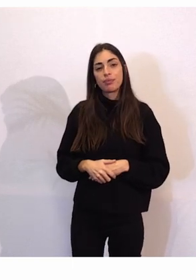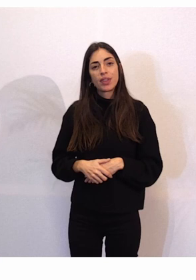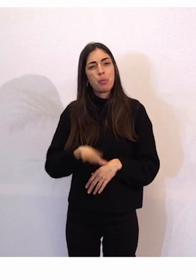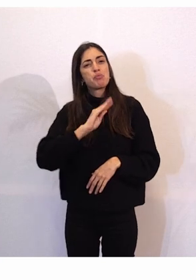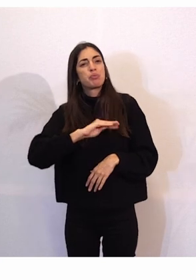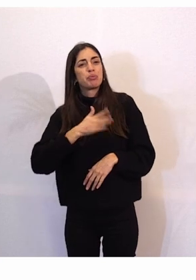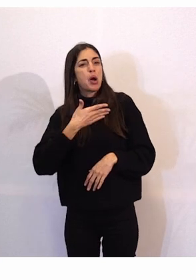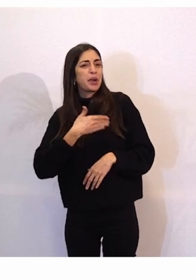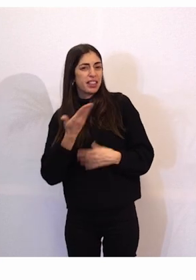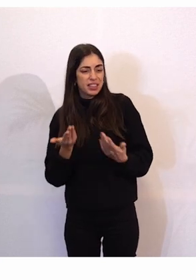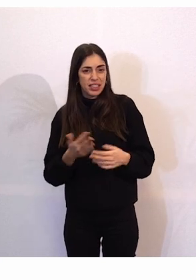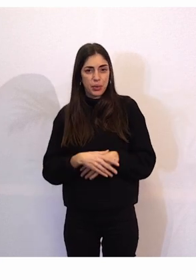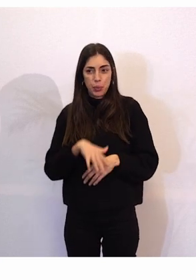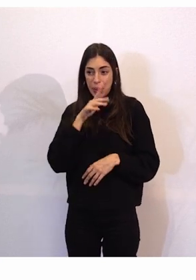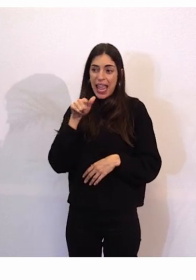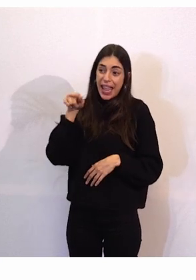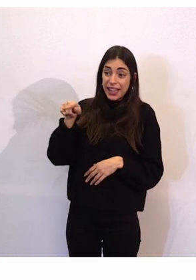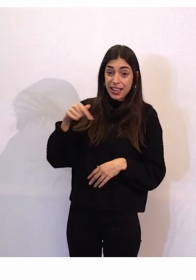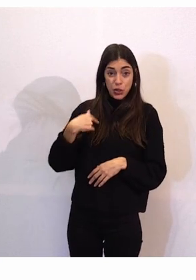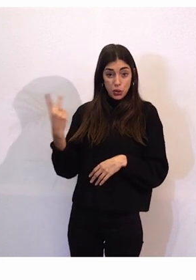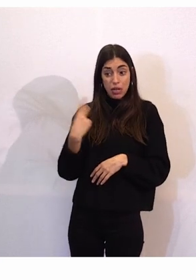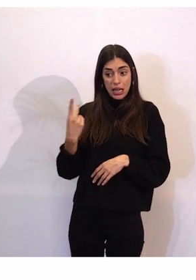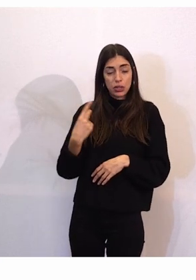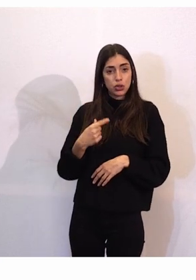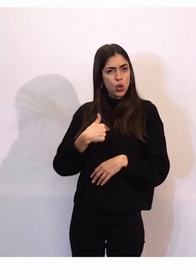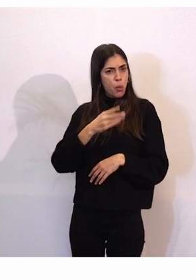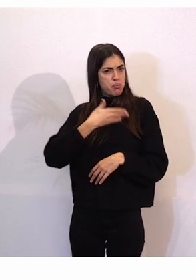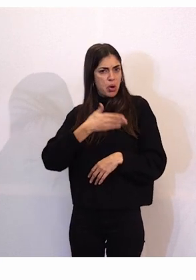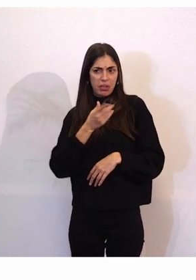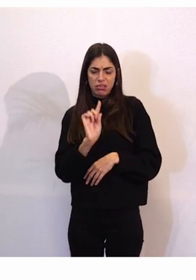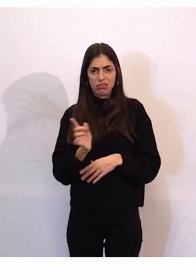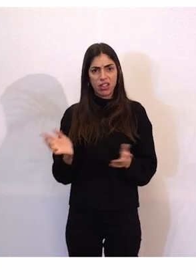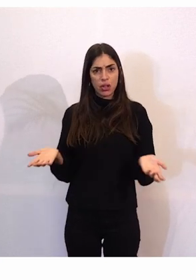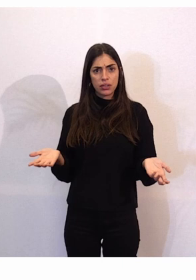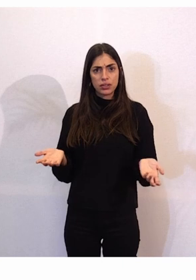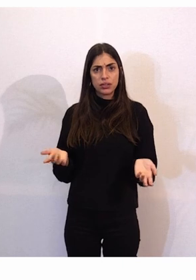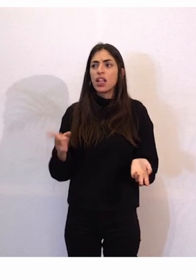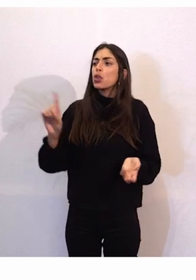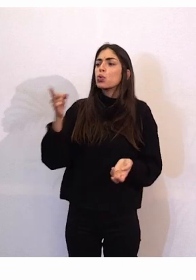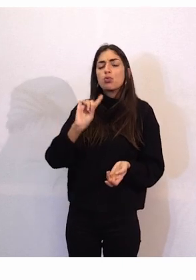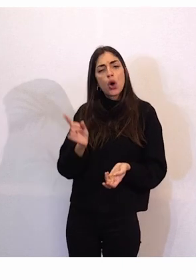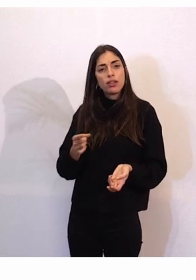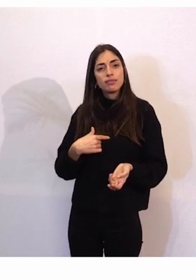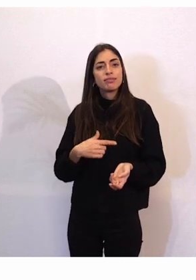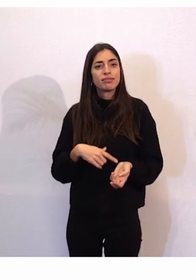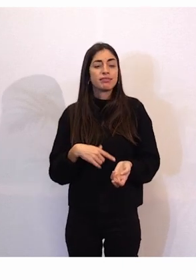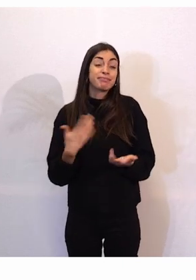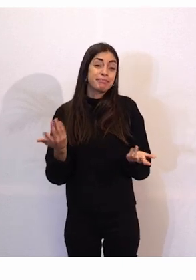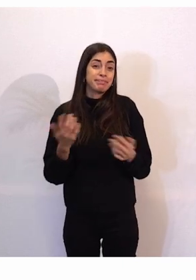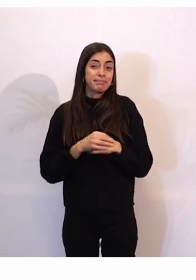pobrecica, tanto ella como yo. Yo no soy pobrecica. ¿Verdad que no eres pobrecica? Claro que no,